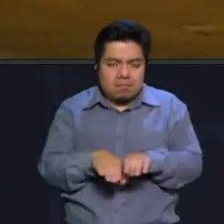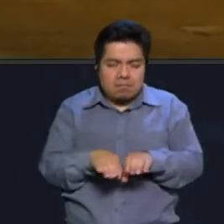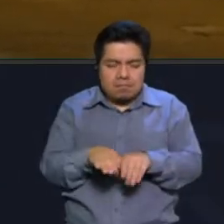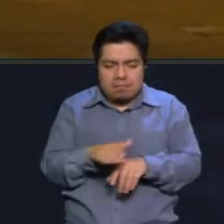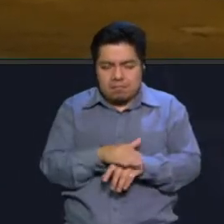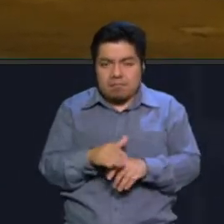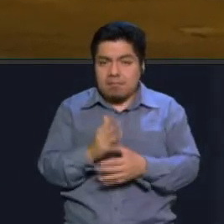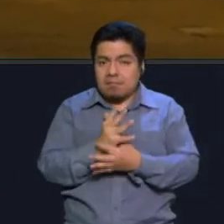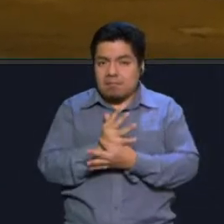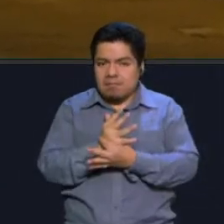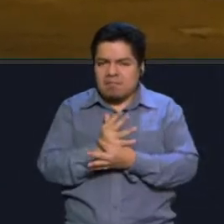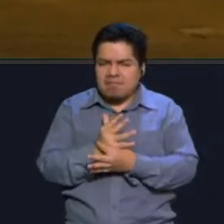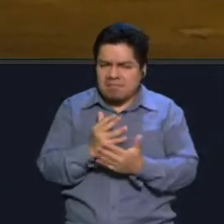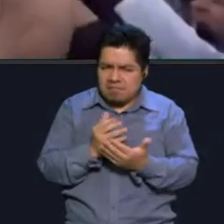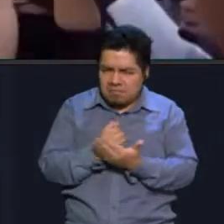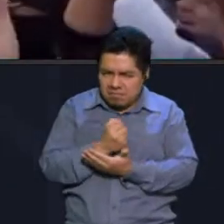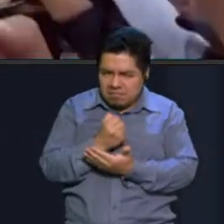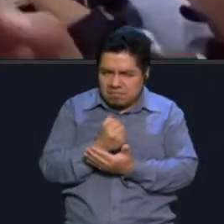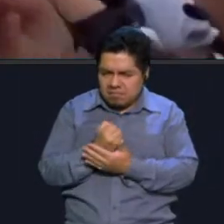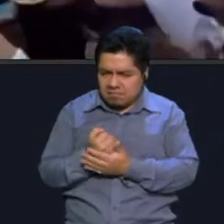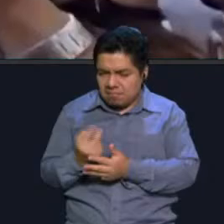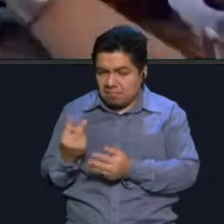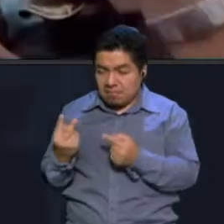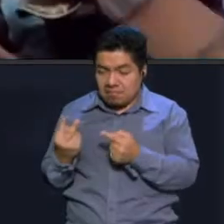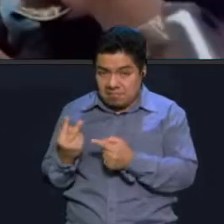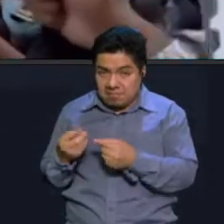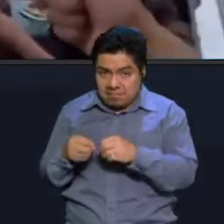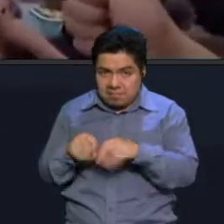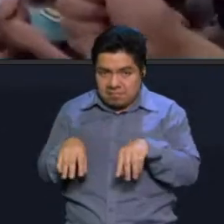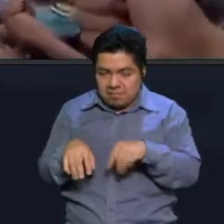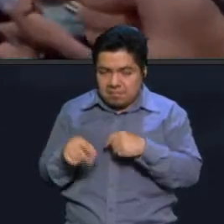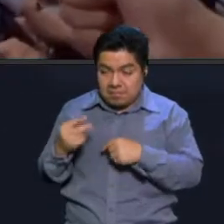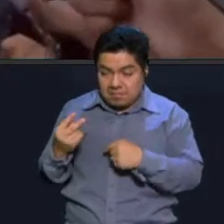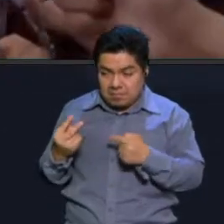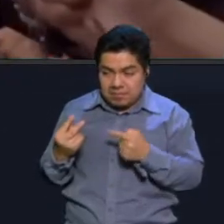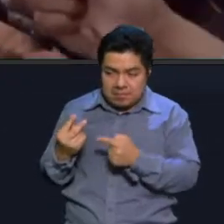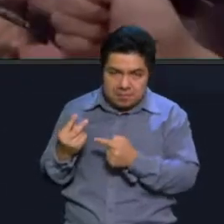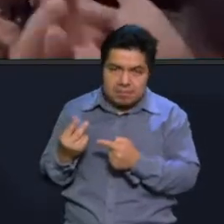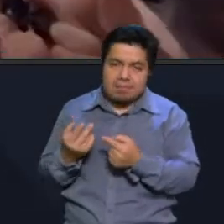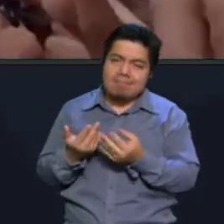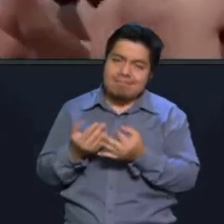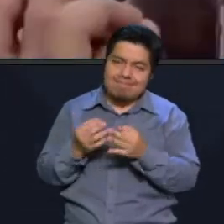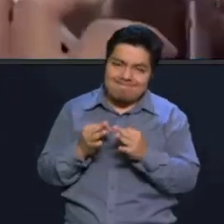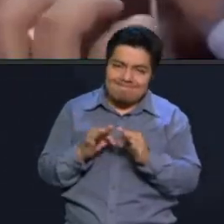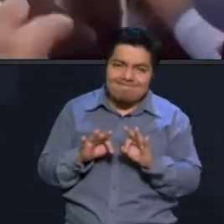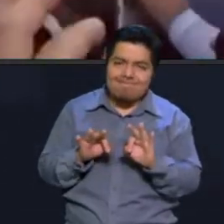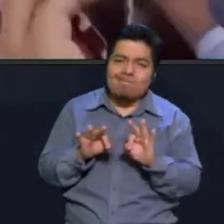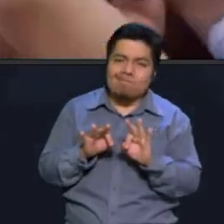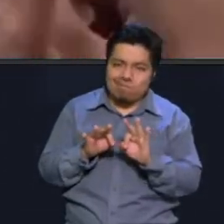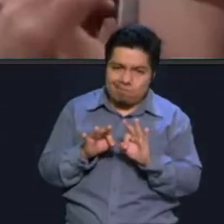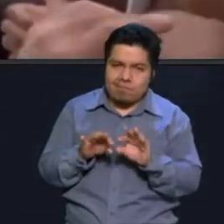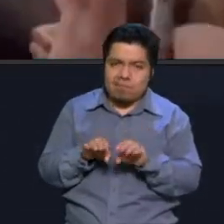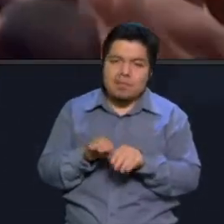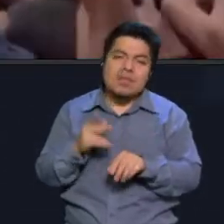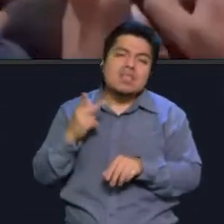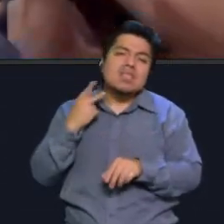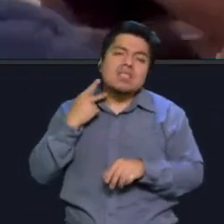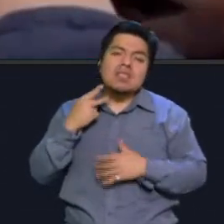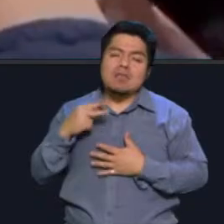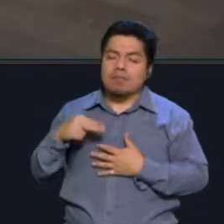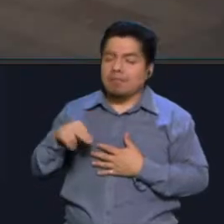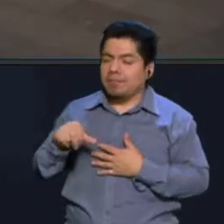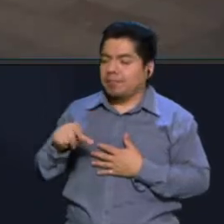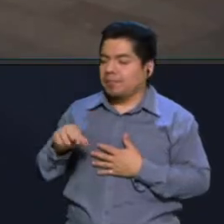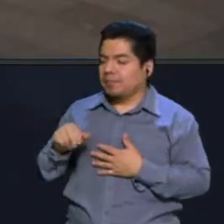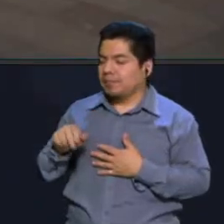él dice que ganó 9-2, pero esas dos que perdió eran el eje central de la política neoliberal de avanzada